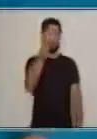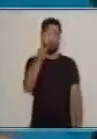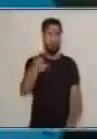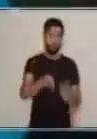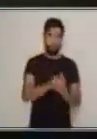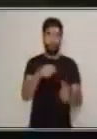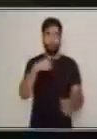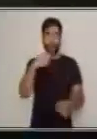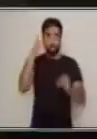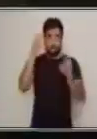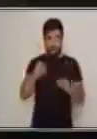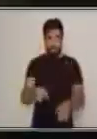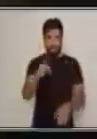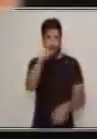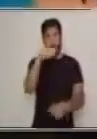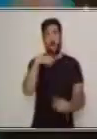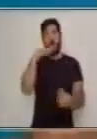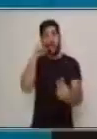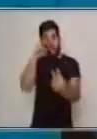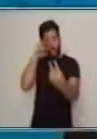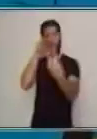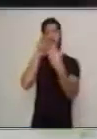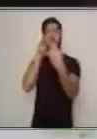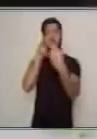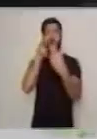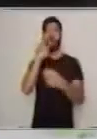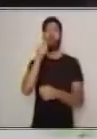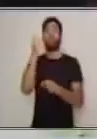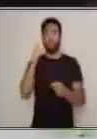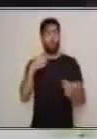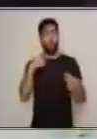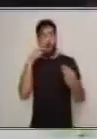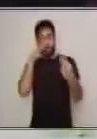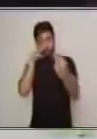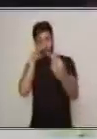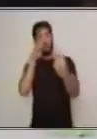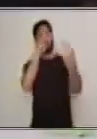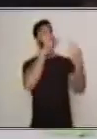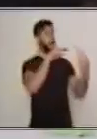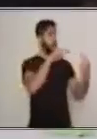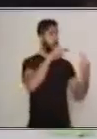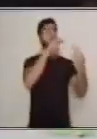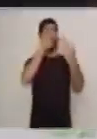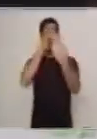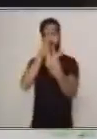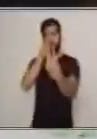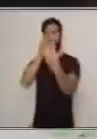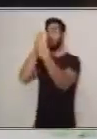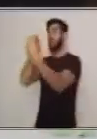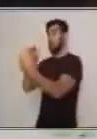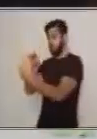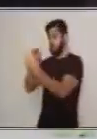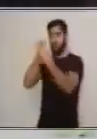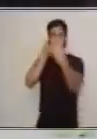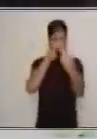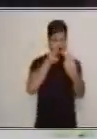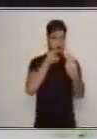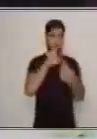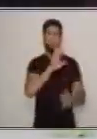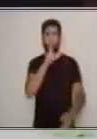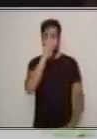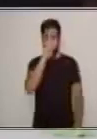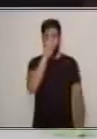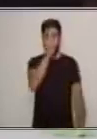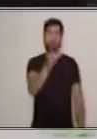visual con 1, 2 o 3 personas. Y esto va a ayudar a que tu exposición se vea más natural y más